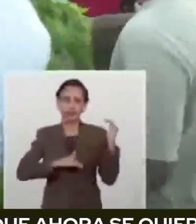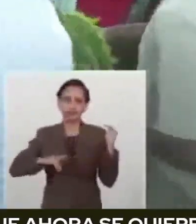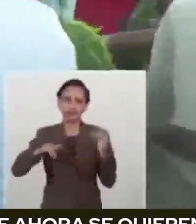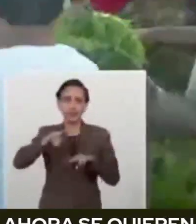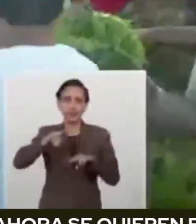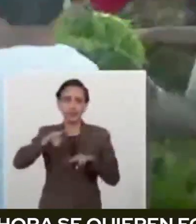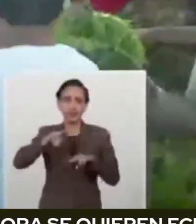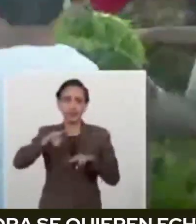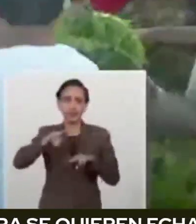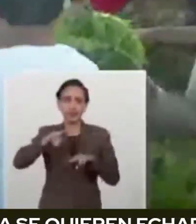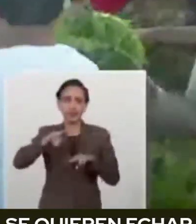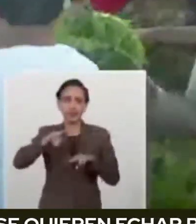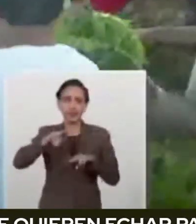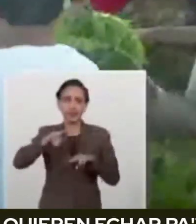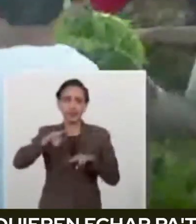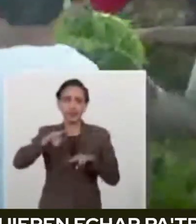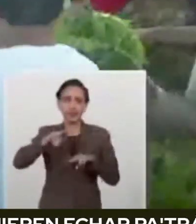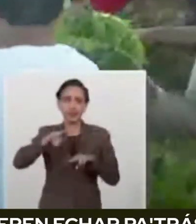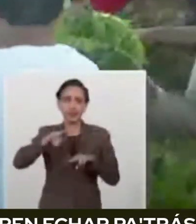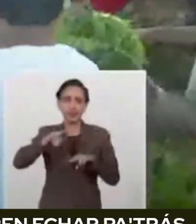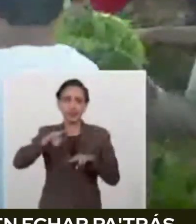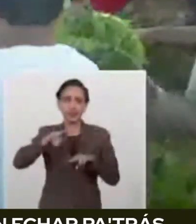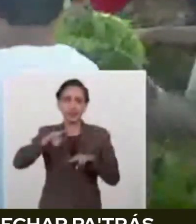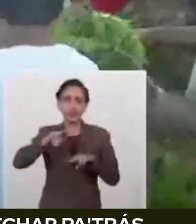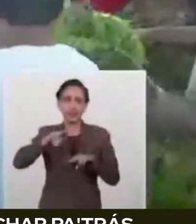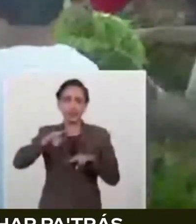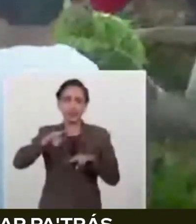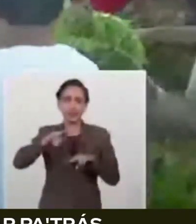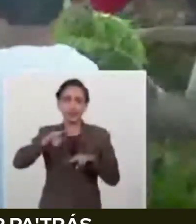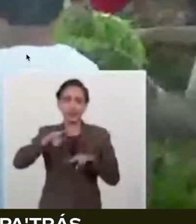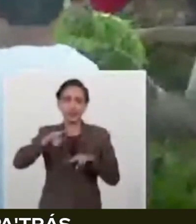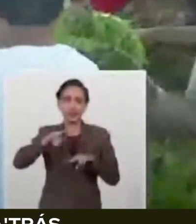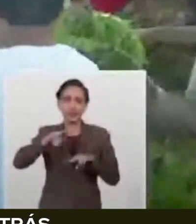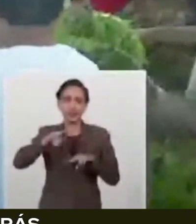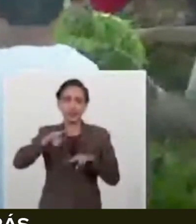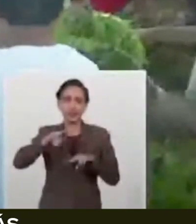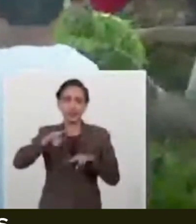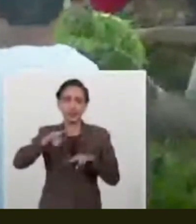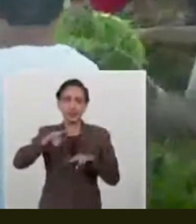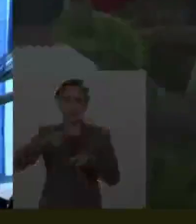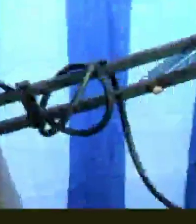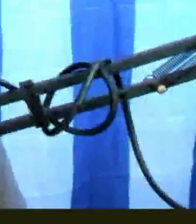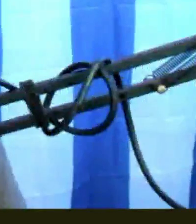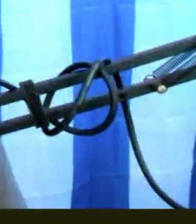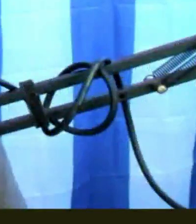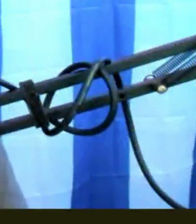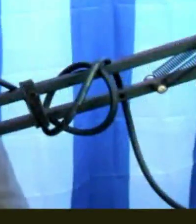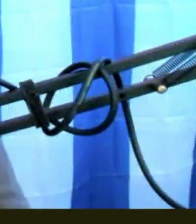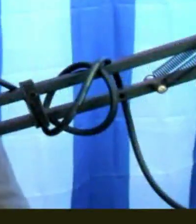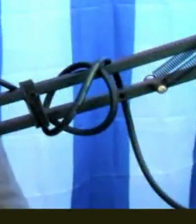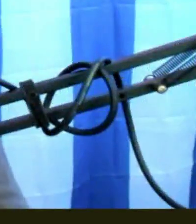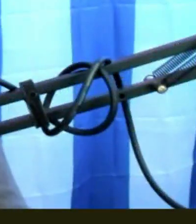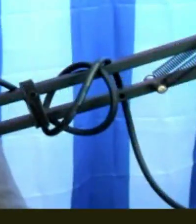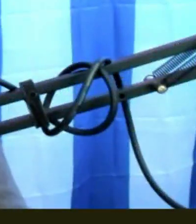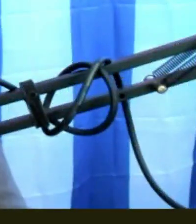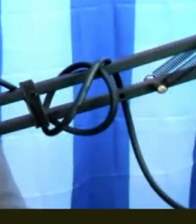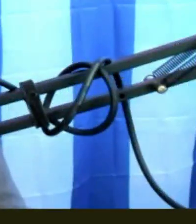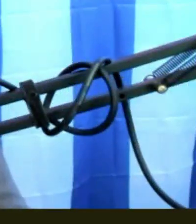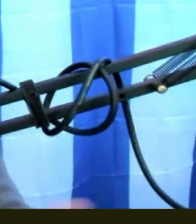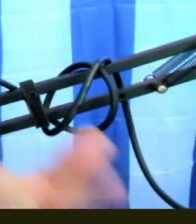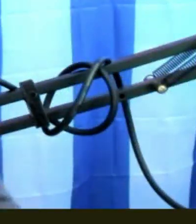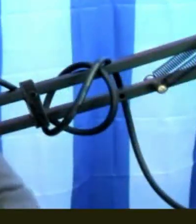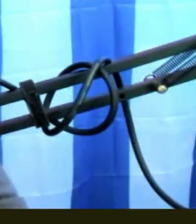ves que es girando que es girando contrario al reloj es una danza es un baile